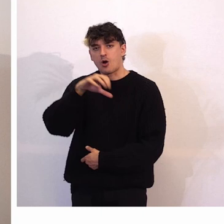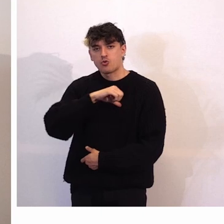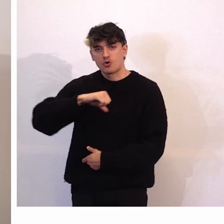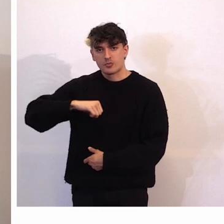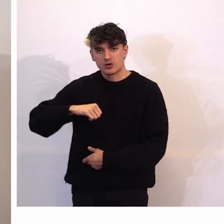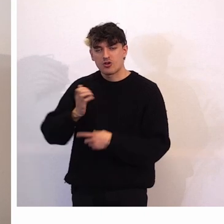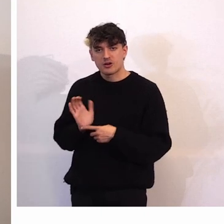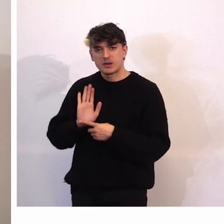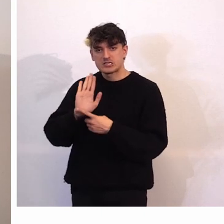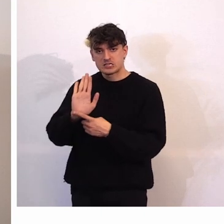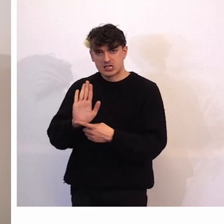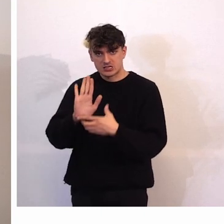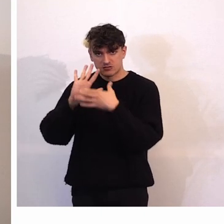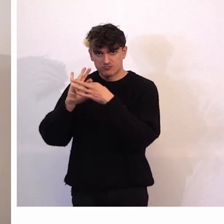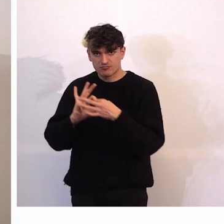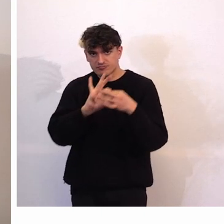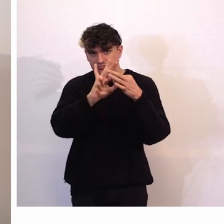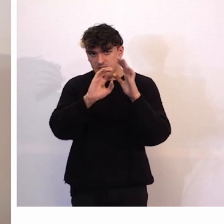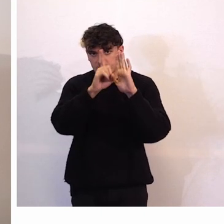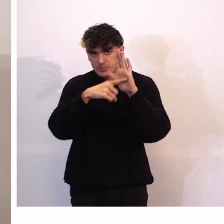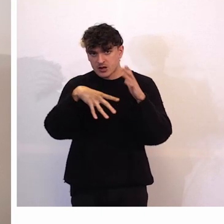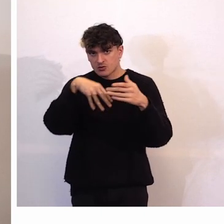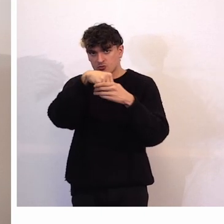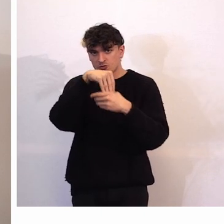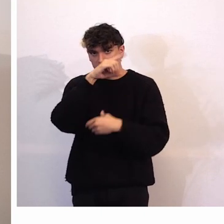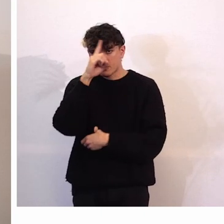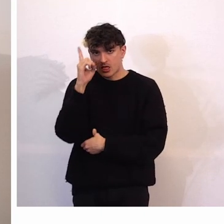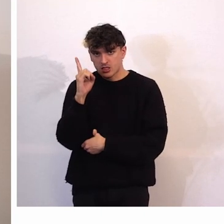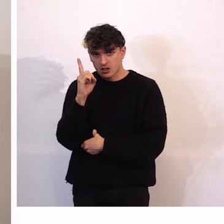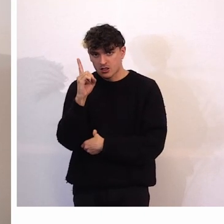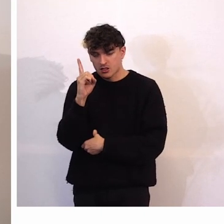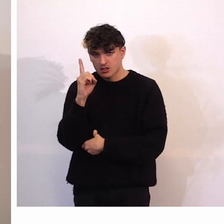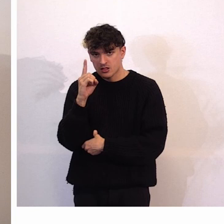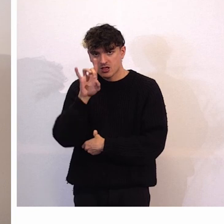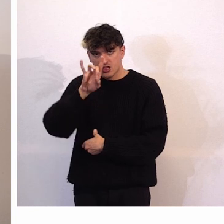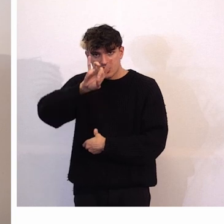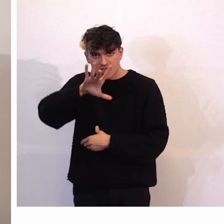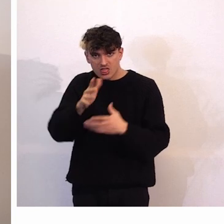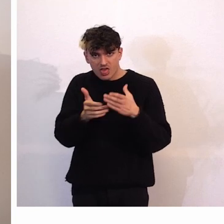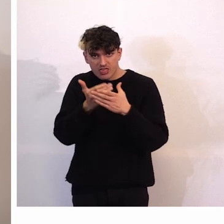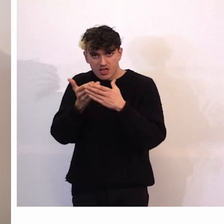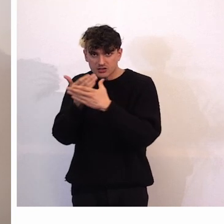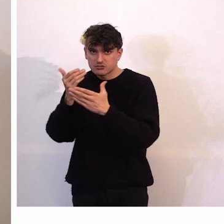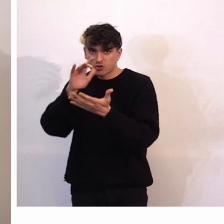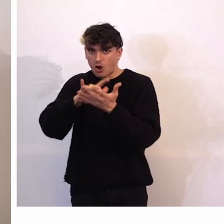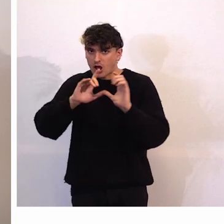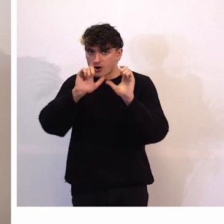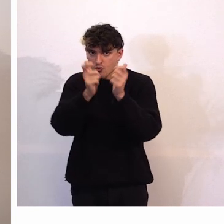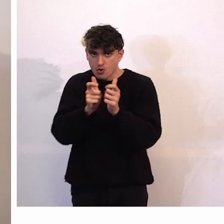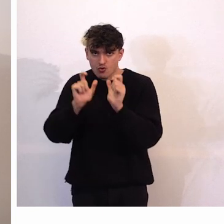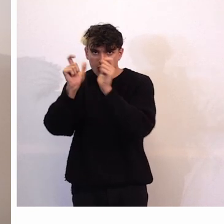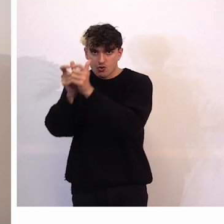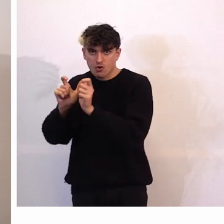de Plena Inclusión Madrid. Nos reunimos cada 15 días y